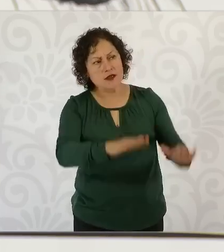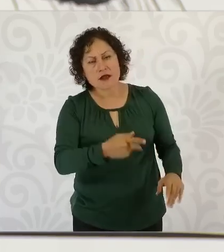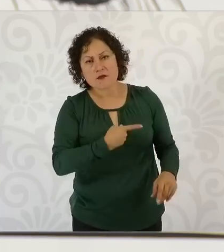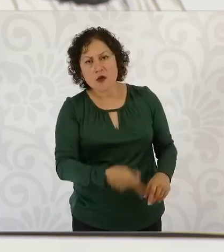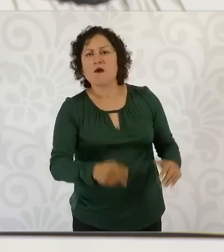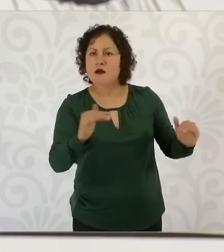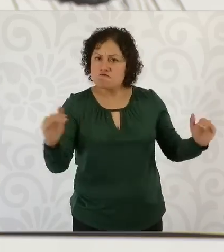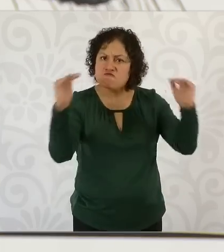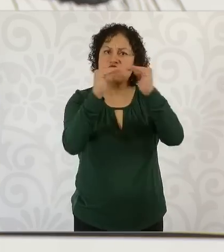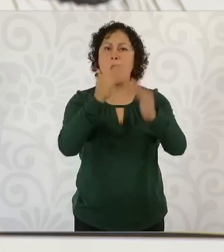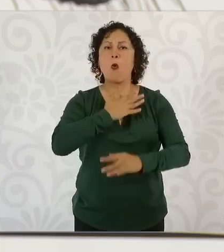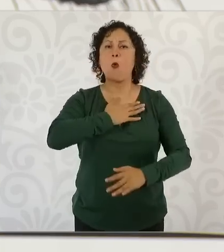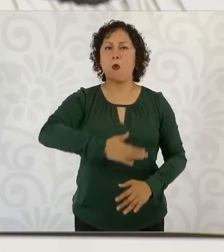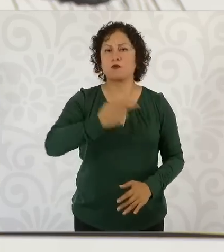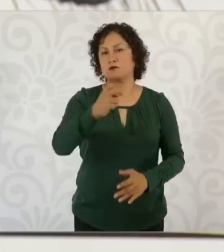reforma.